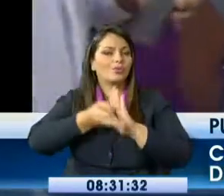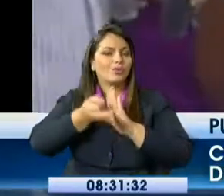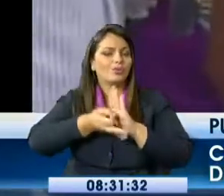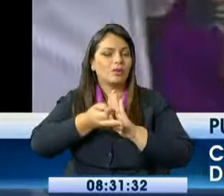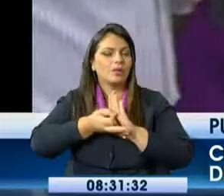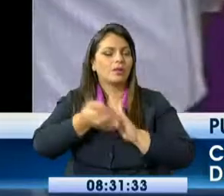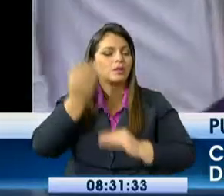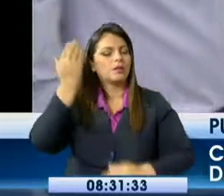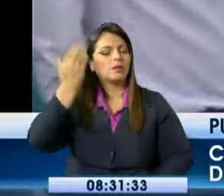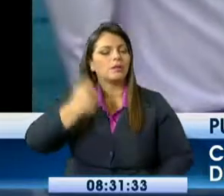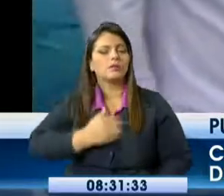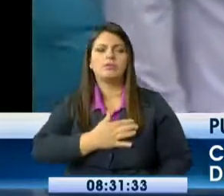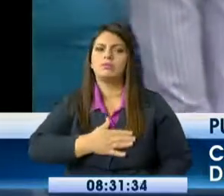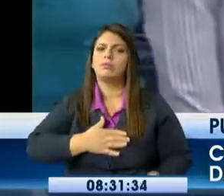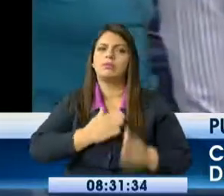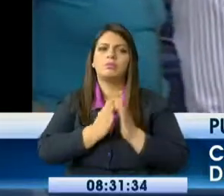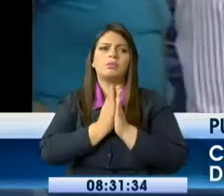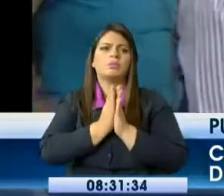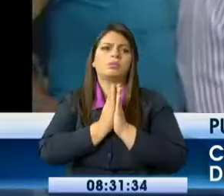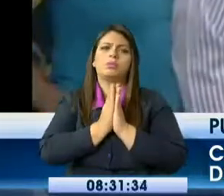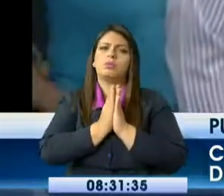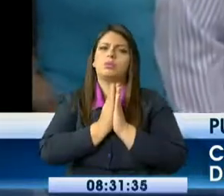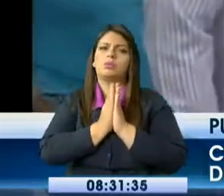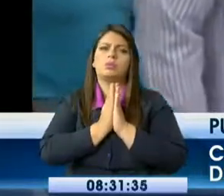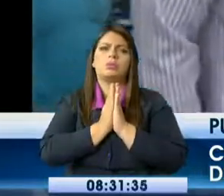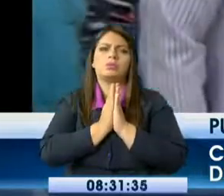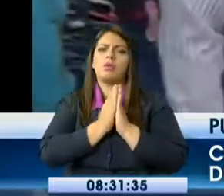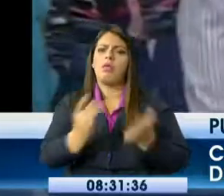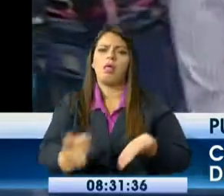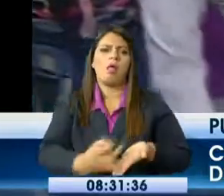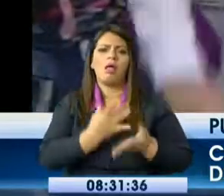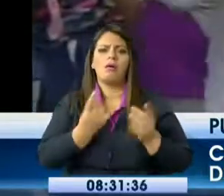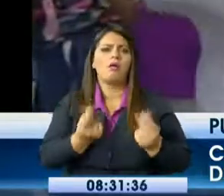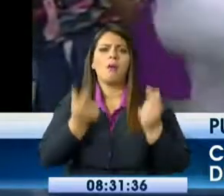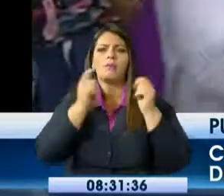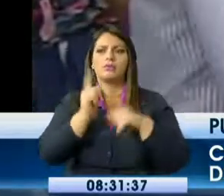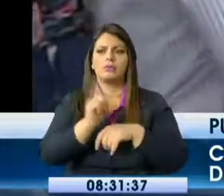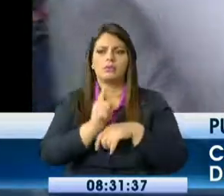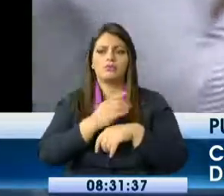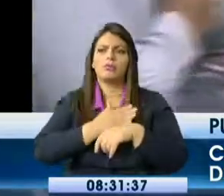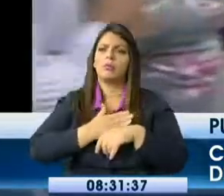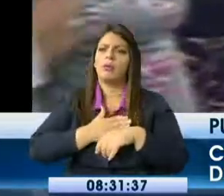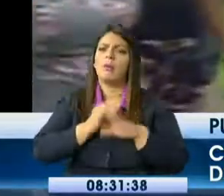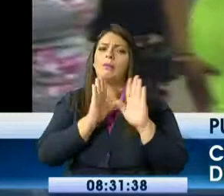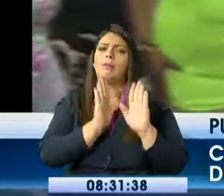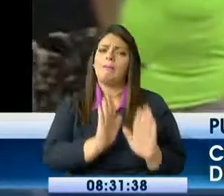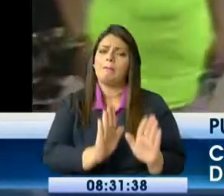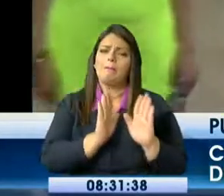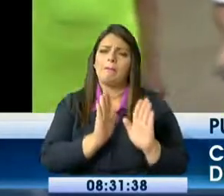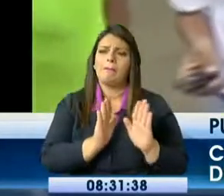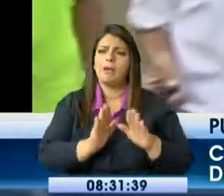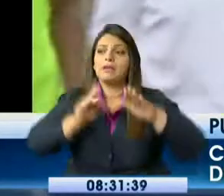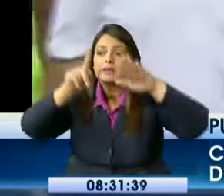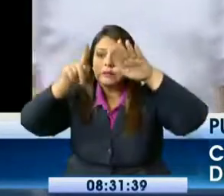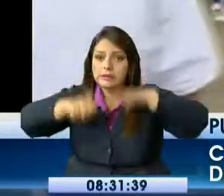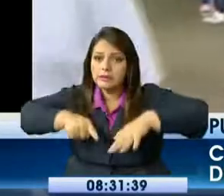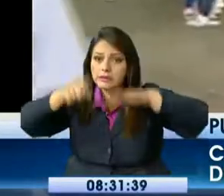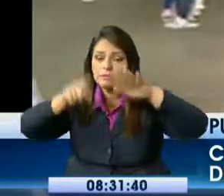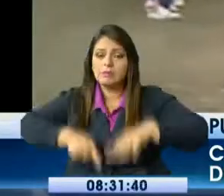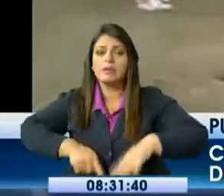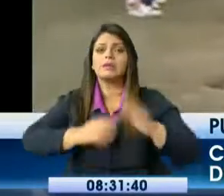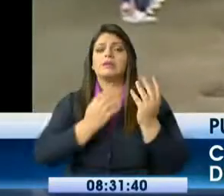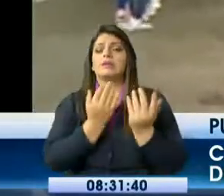conocer entonces cuál es la posición también del municipio del Cantón Durán. Estamos viendo un poco, por si acaso, no hay tantos comerciantes hoy